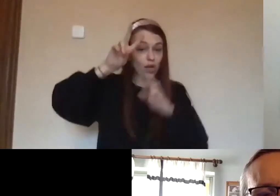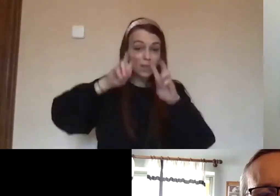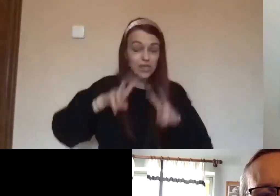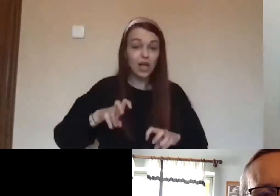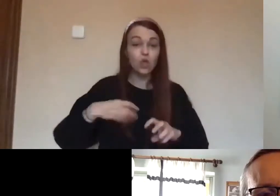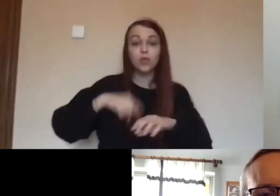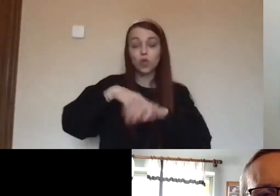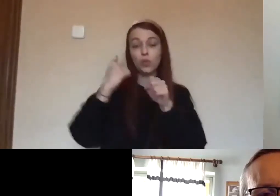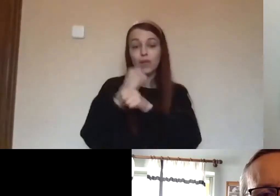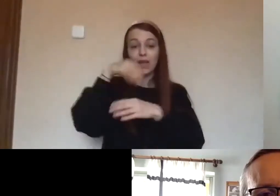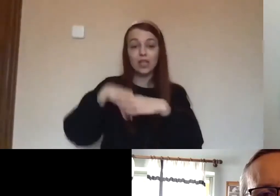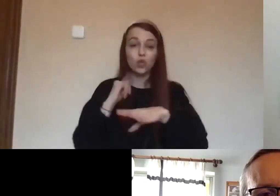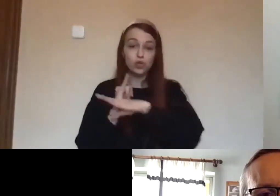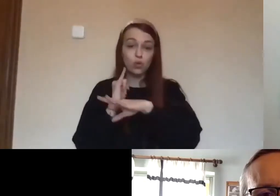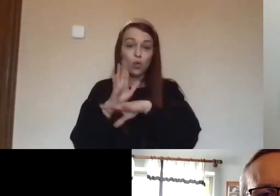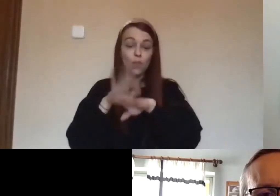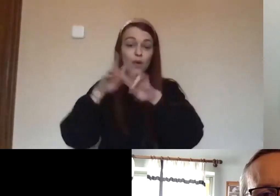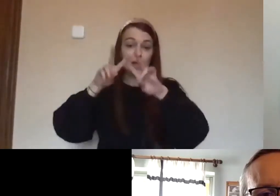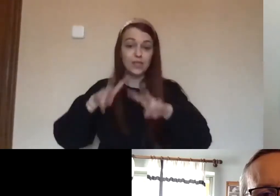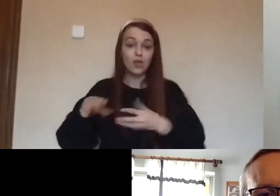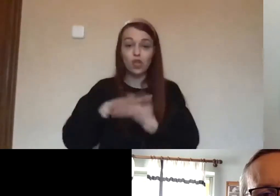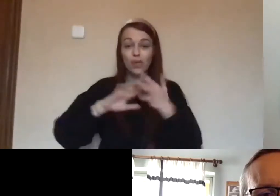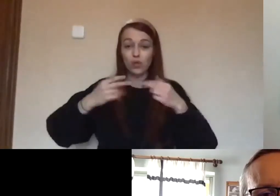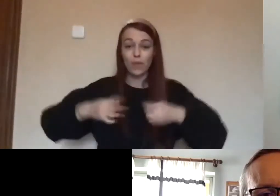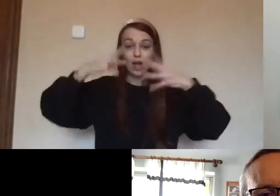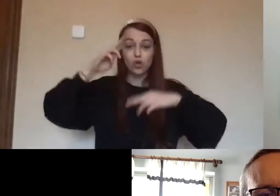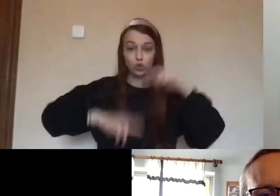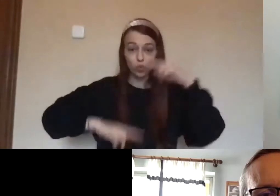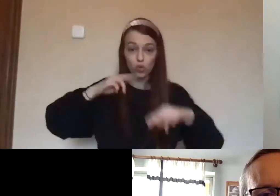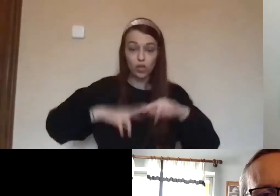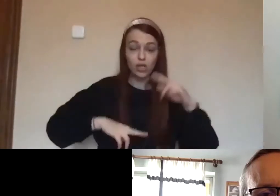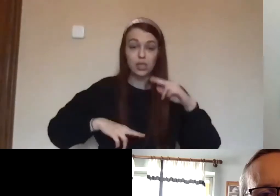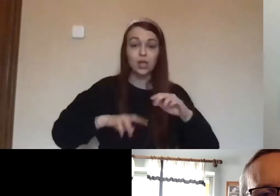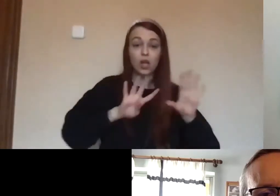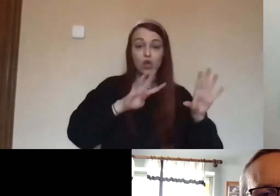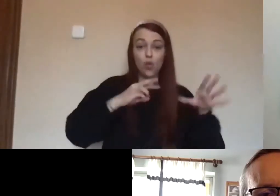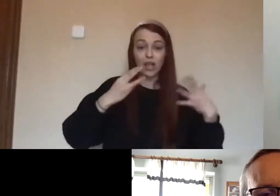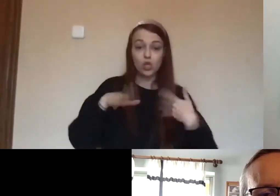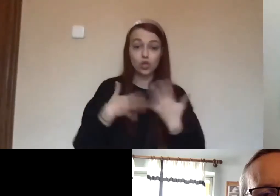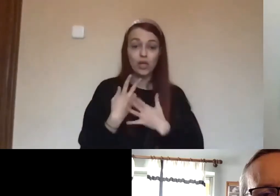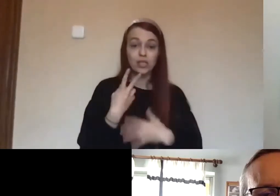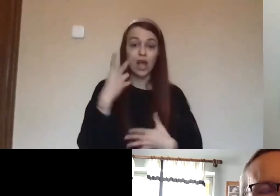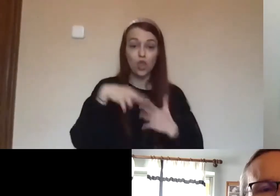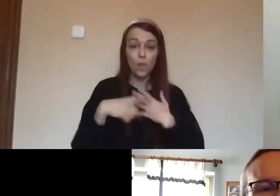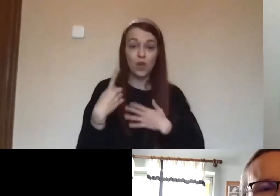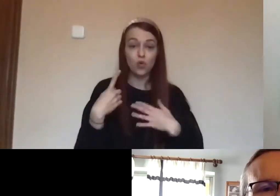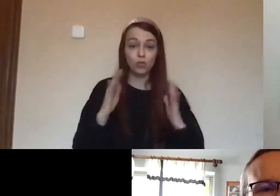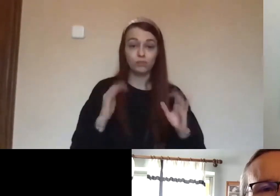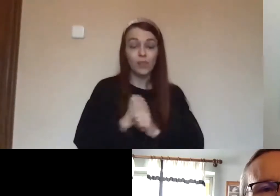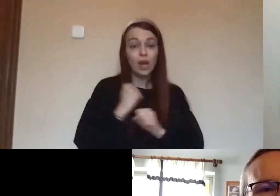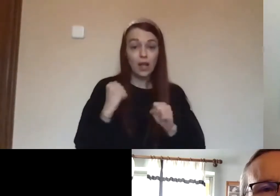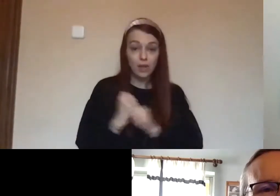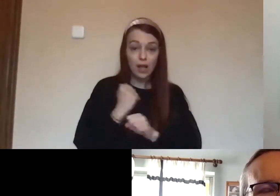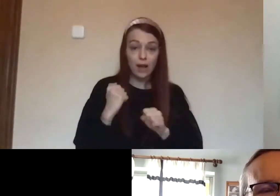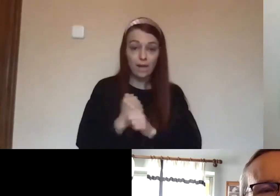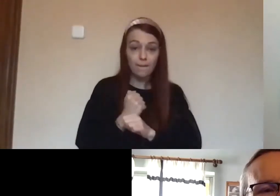trabajaba en el Instituto Danés de Investigación sobre Construcciones y entre el 98 y el 2001 trabajó